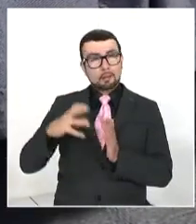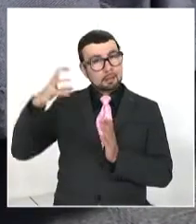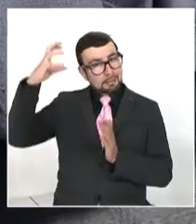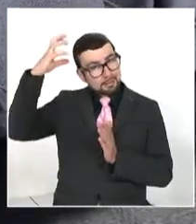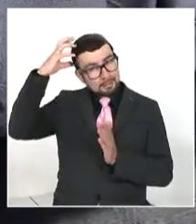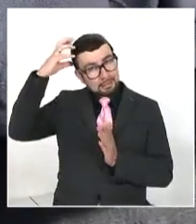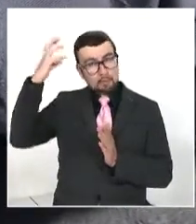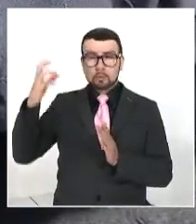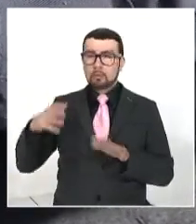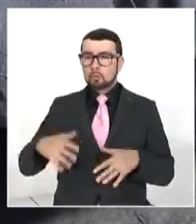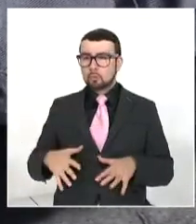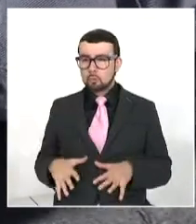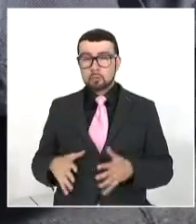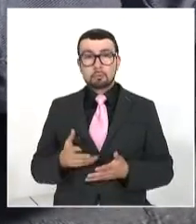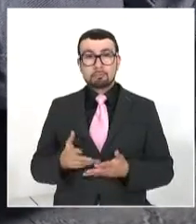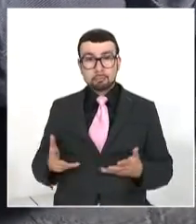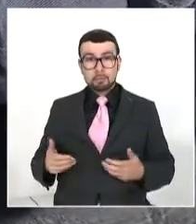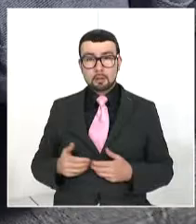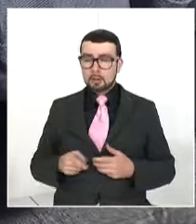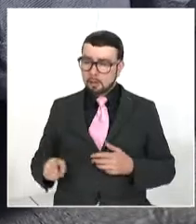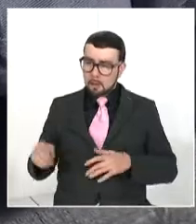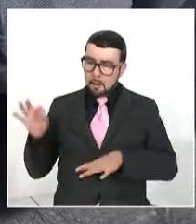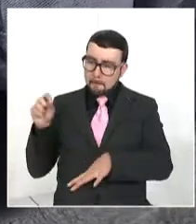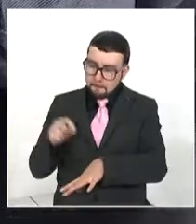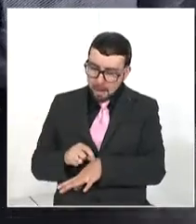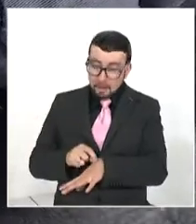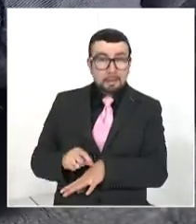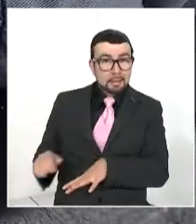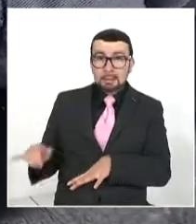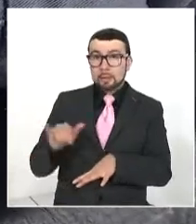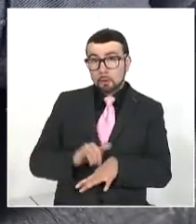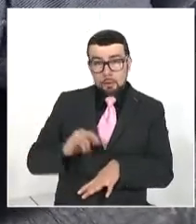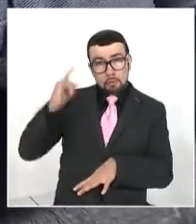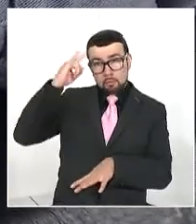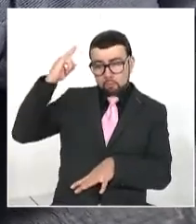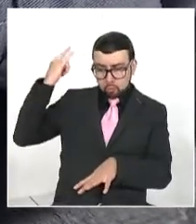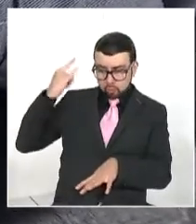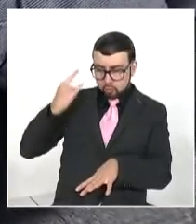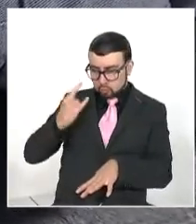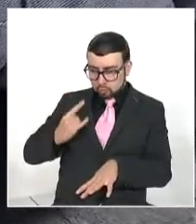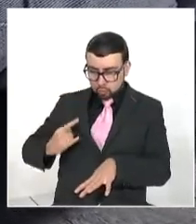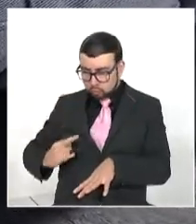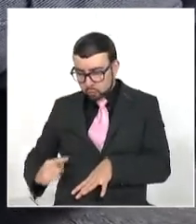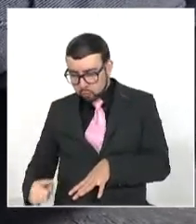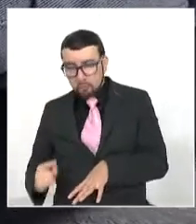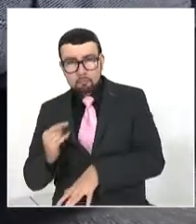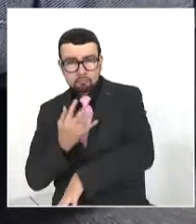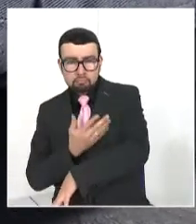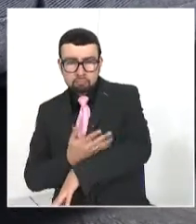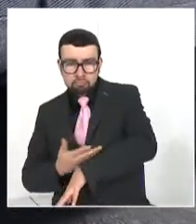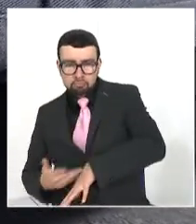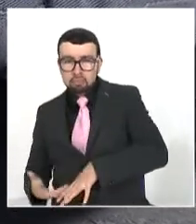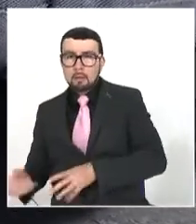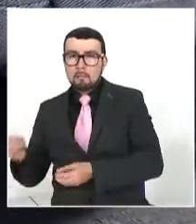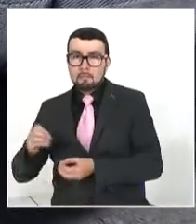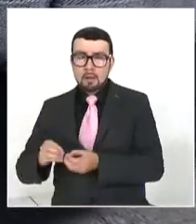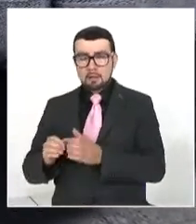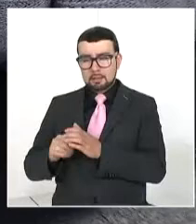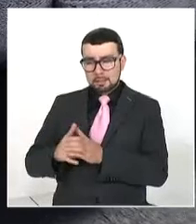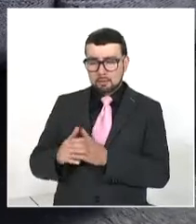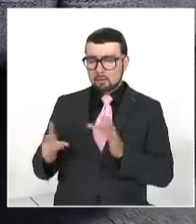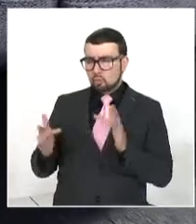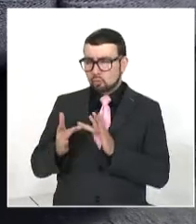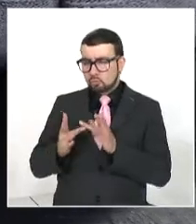El estimularlo, estamos generando ese mismo estímulo desde la parte energética y la parte electromagnética, así mismo como la